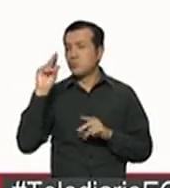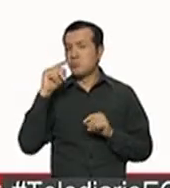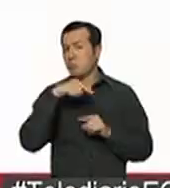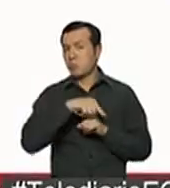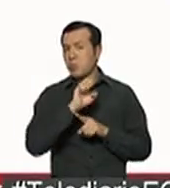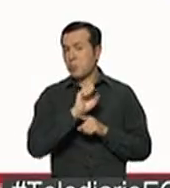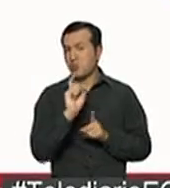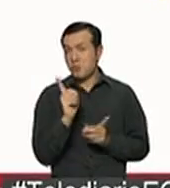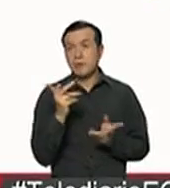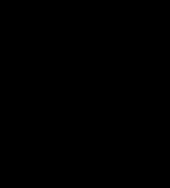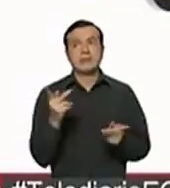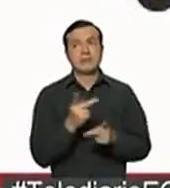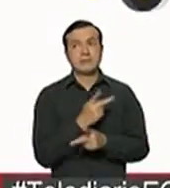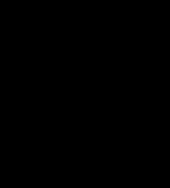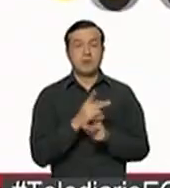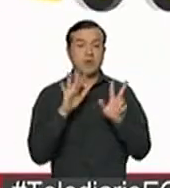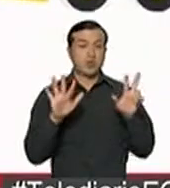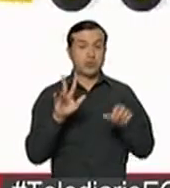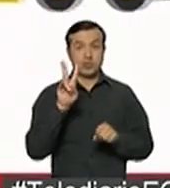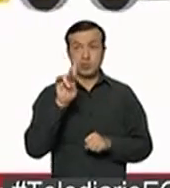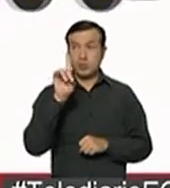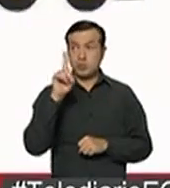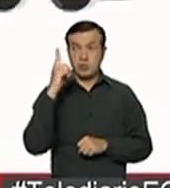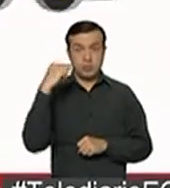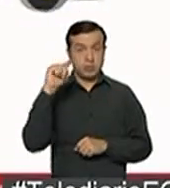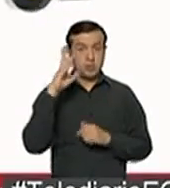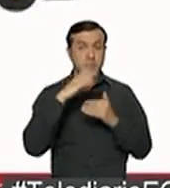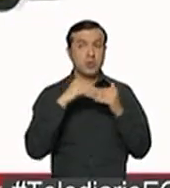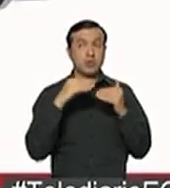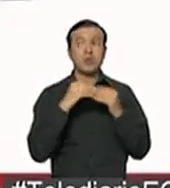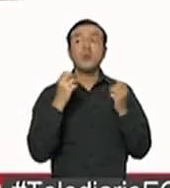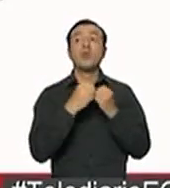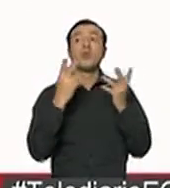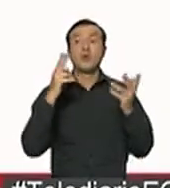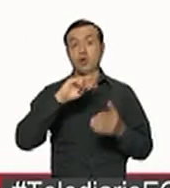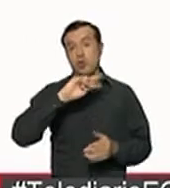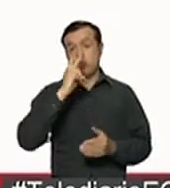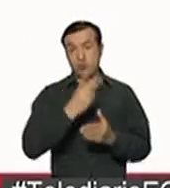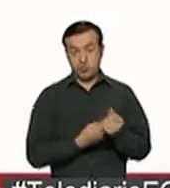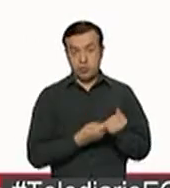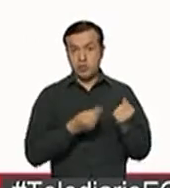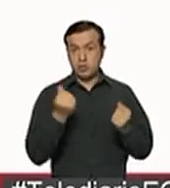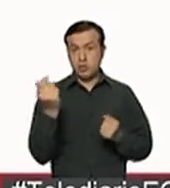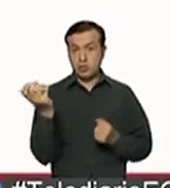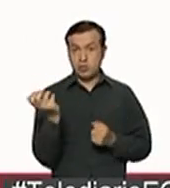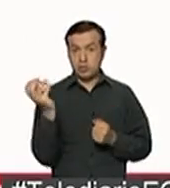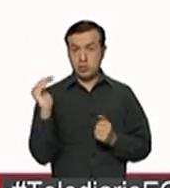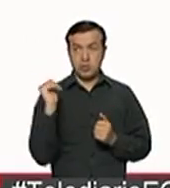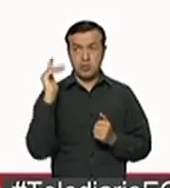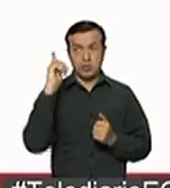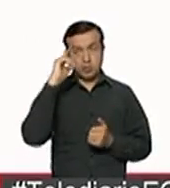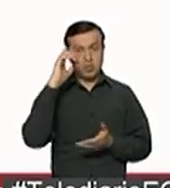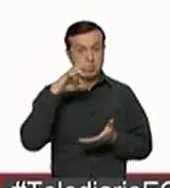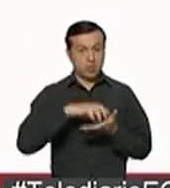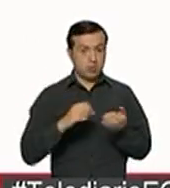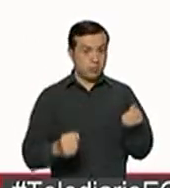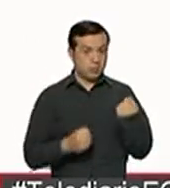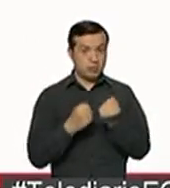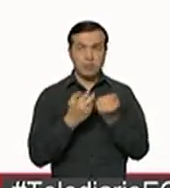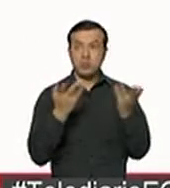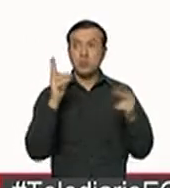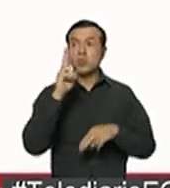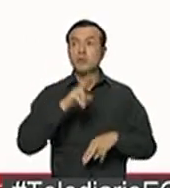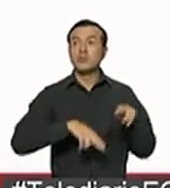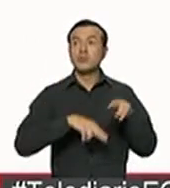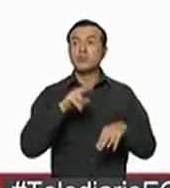más de 821 millones de dólares en pérdidas equivale al doble del monto del bono soberano que anunció el gobierno para la